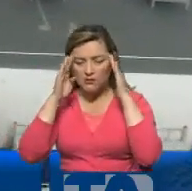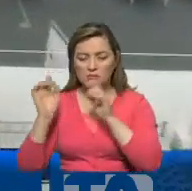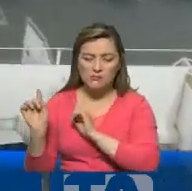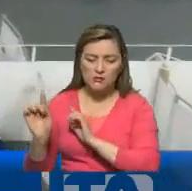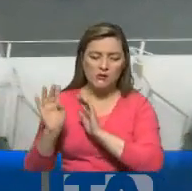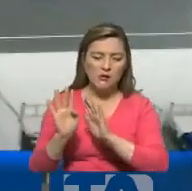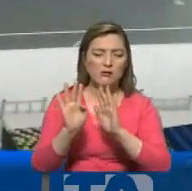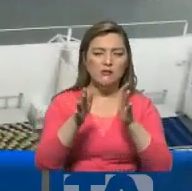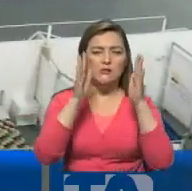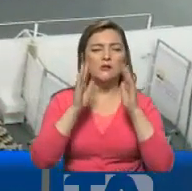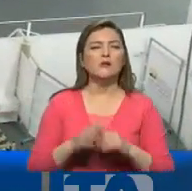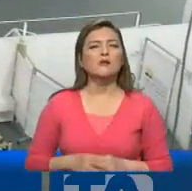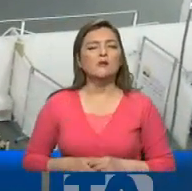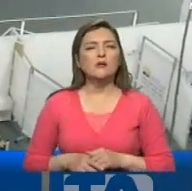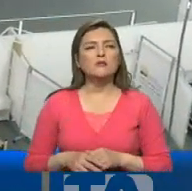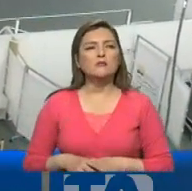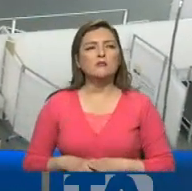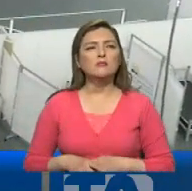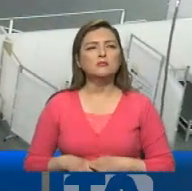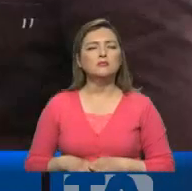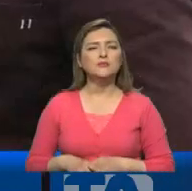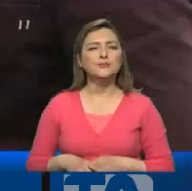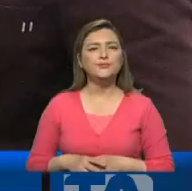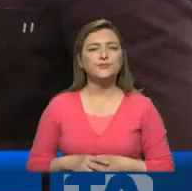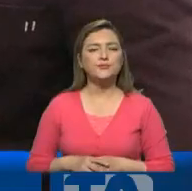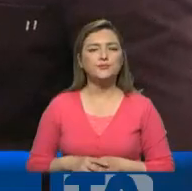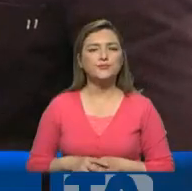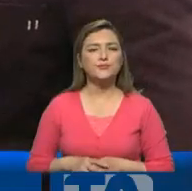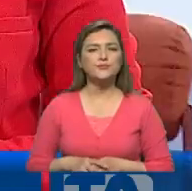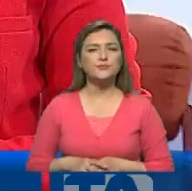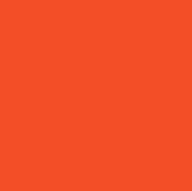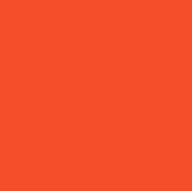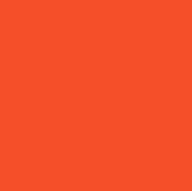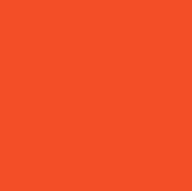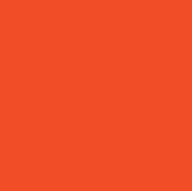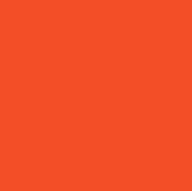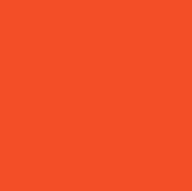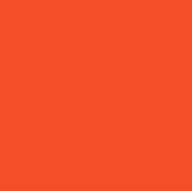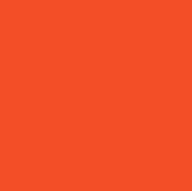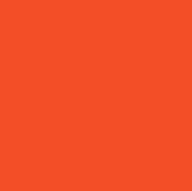particulares con problemas respiratorios. En Quito, Paul Coello, 24 horas.